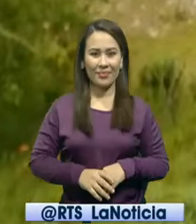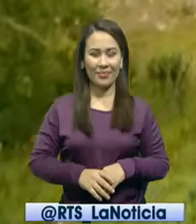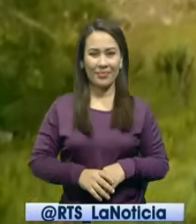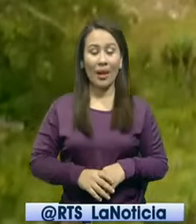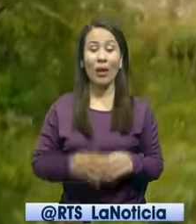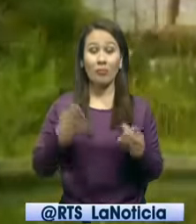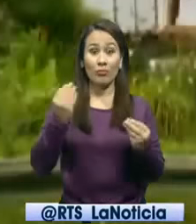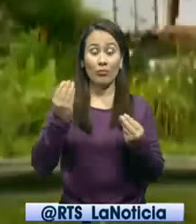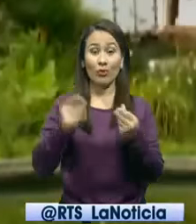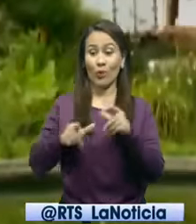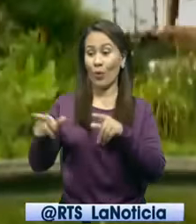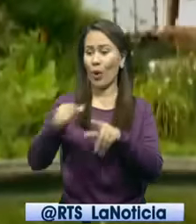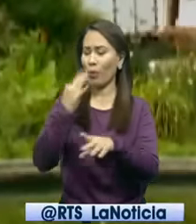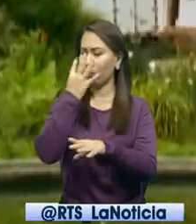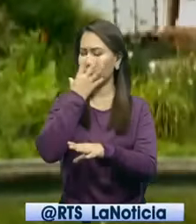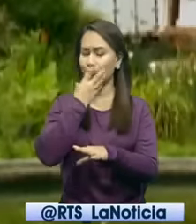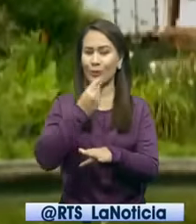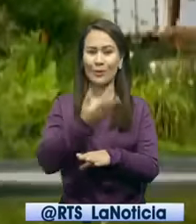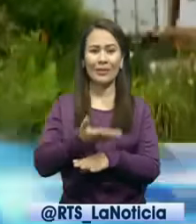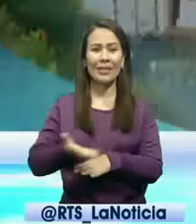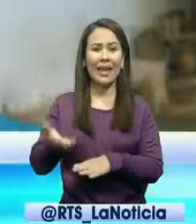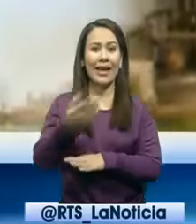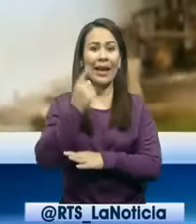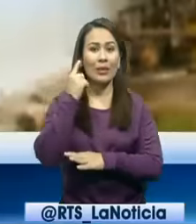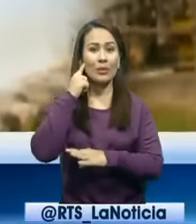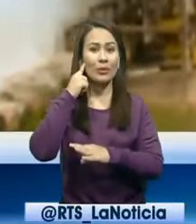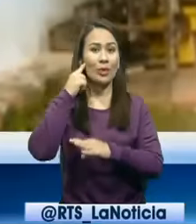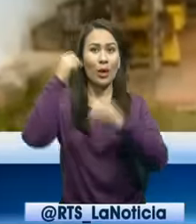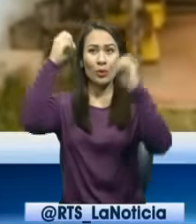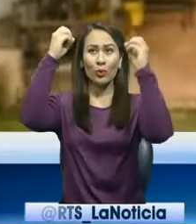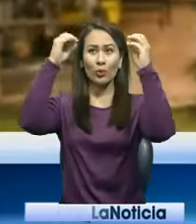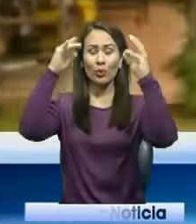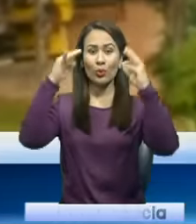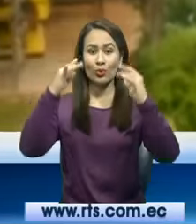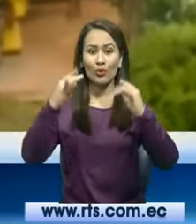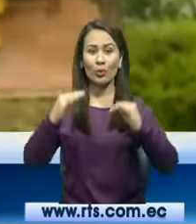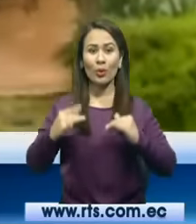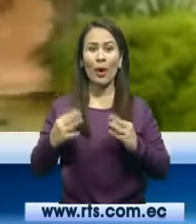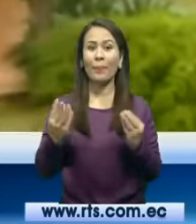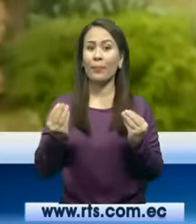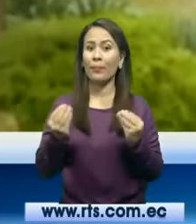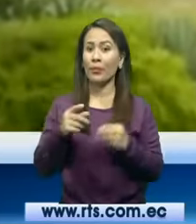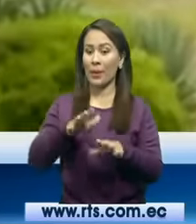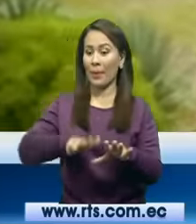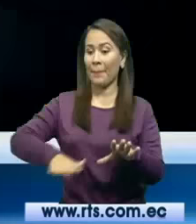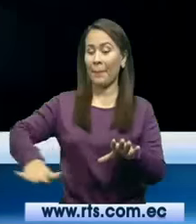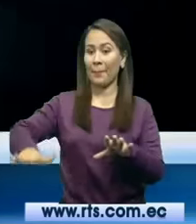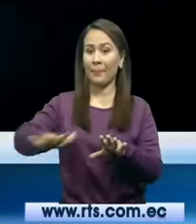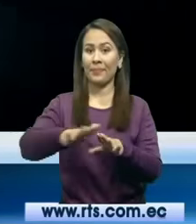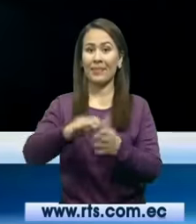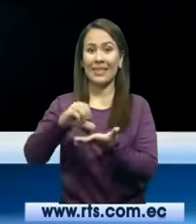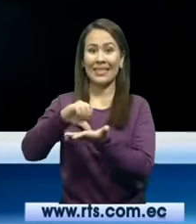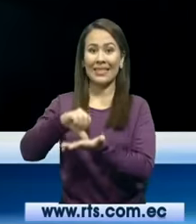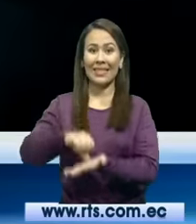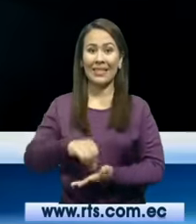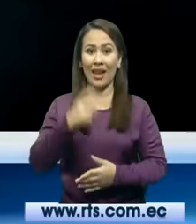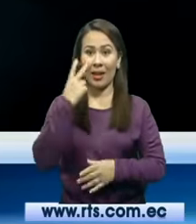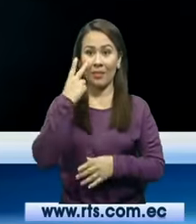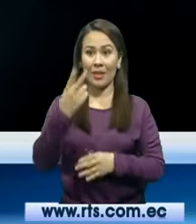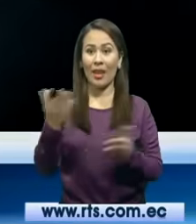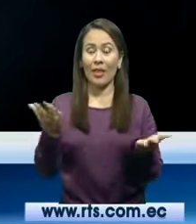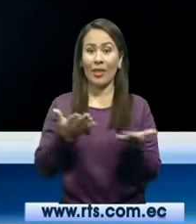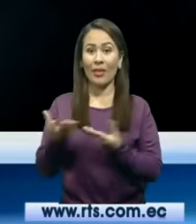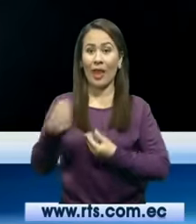Al recorrer sus rincones, escuchando el sonido de la lluvia sobre el enorme patio central, o al sentarse a tomar una taza de un buen